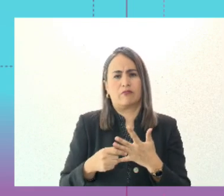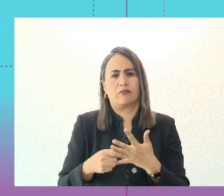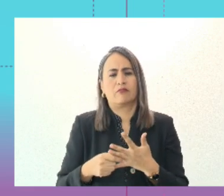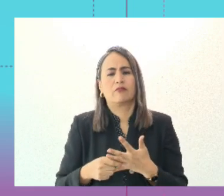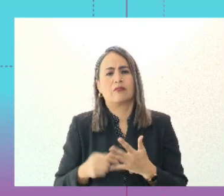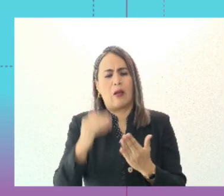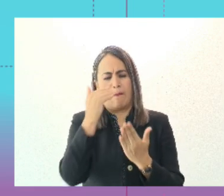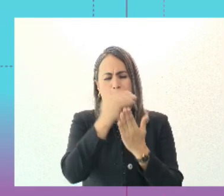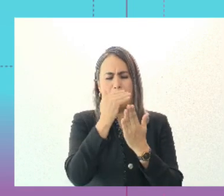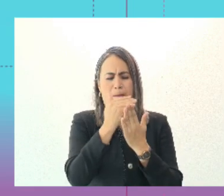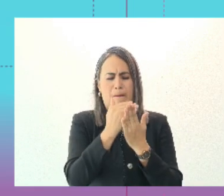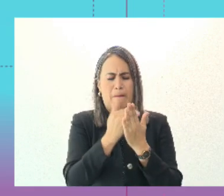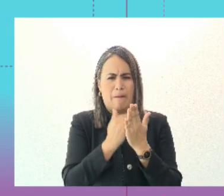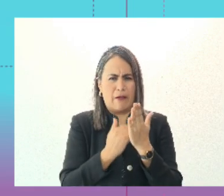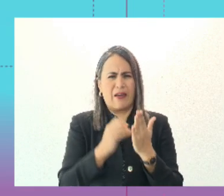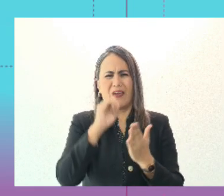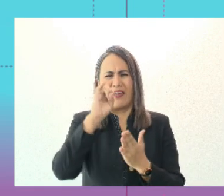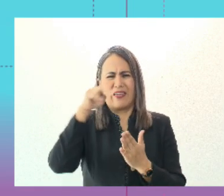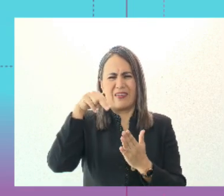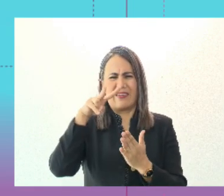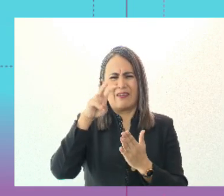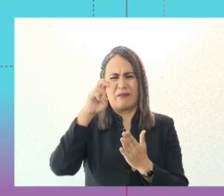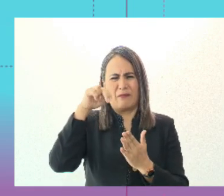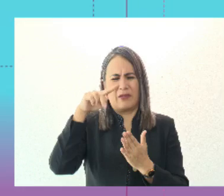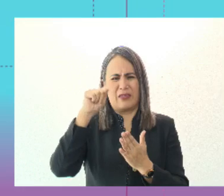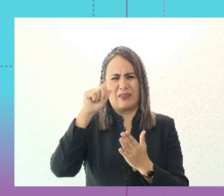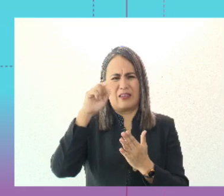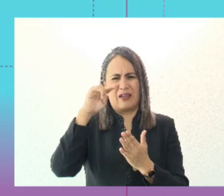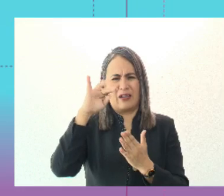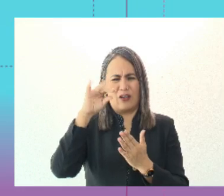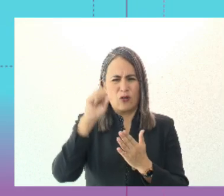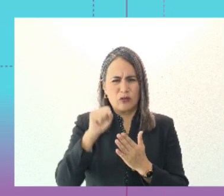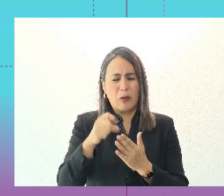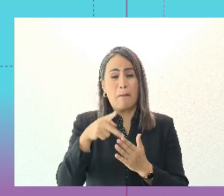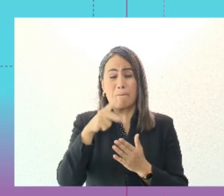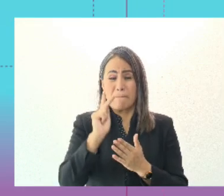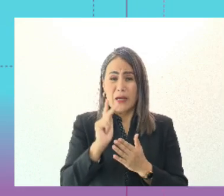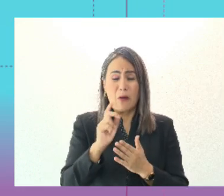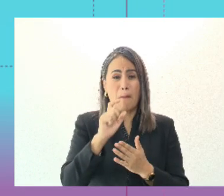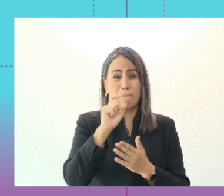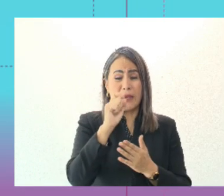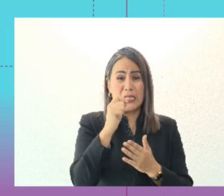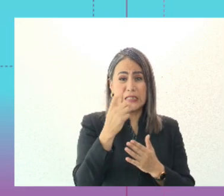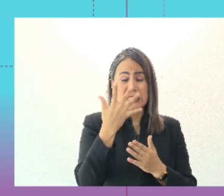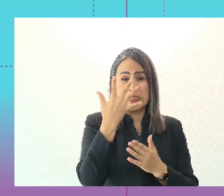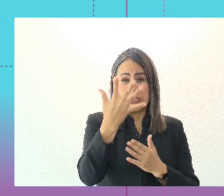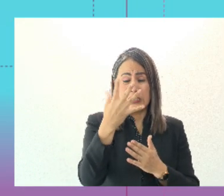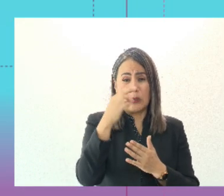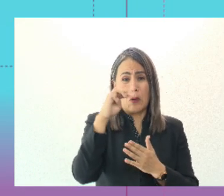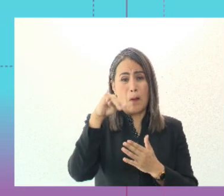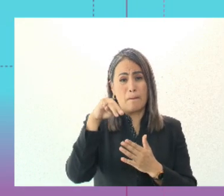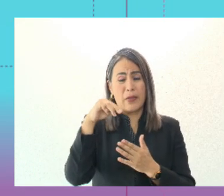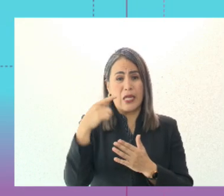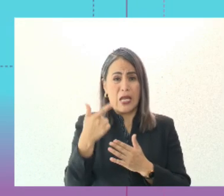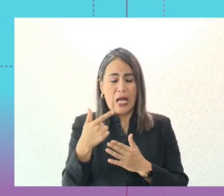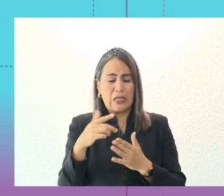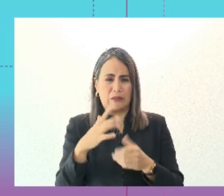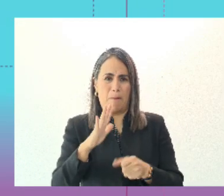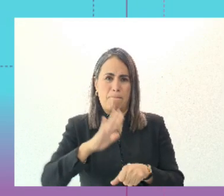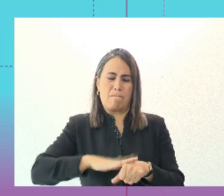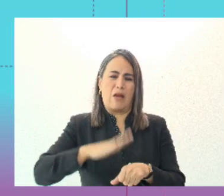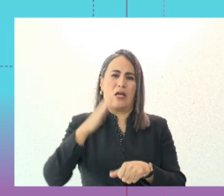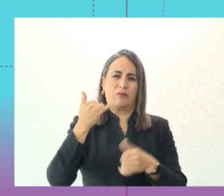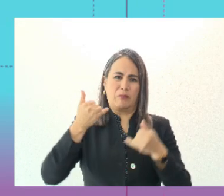hacerlo porque a mí sí me afecta. Mis inventarios pesan más de 20, 25 megas, ¿no? Entonces, hacerlo cada 3 meses, ¿de qué sirve